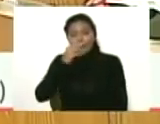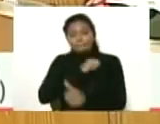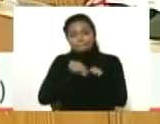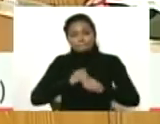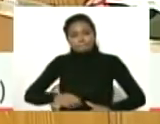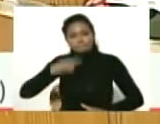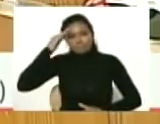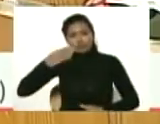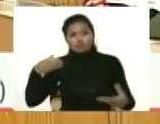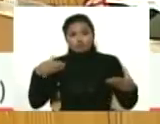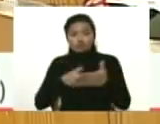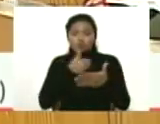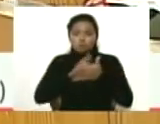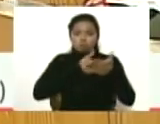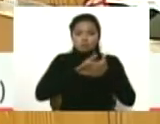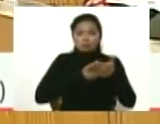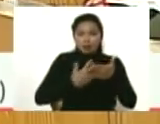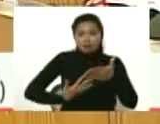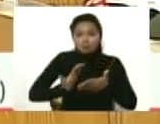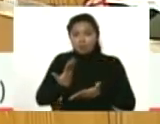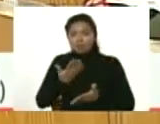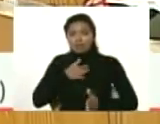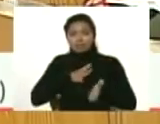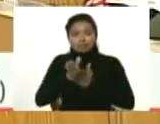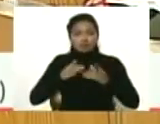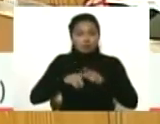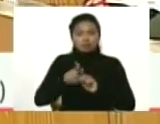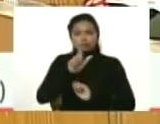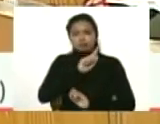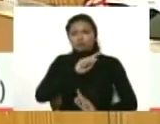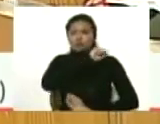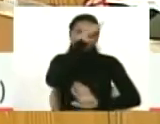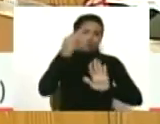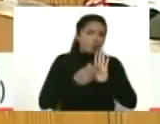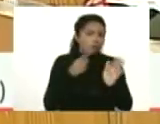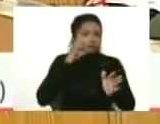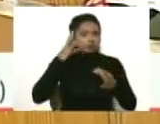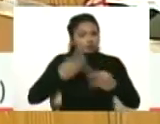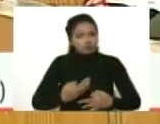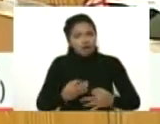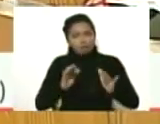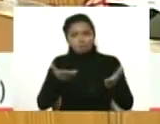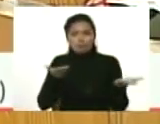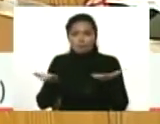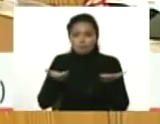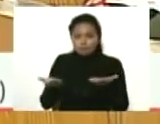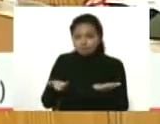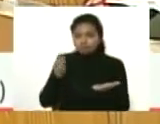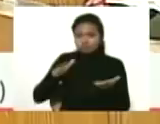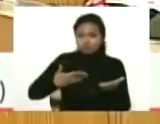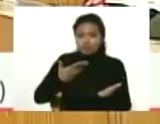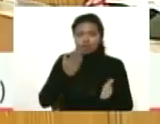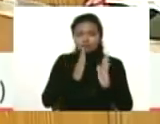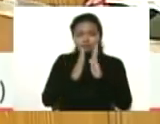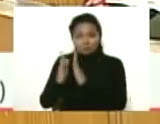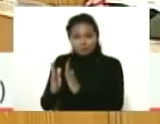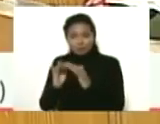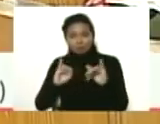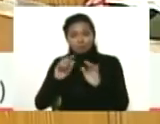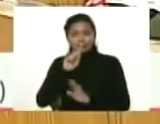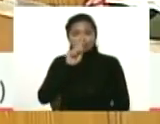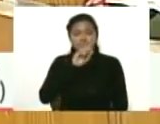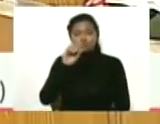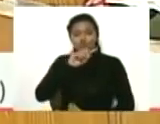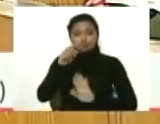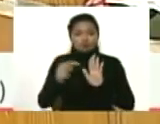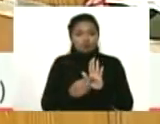que hacer cuerpos combatientes que garanticen 100% seguridad, protocolos de seguridad, 100% efectivo